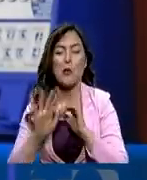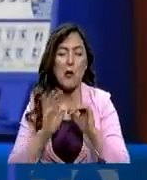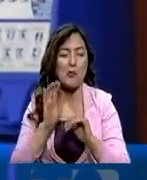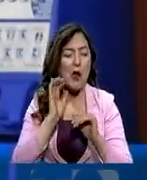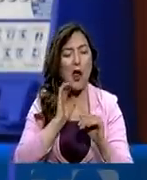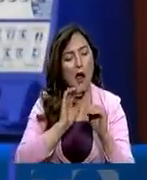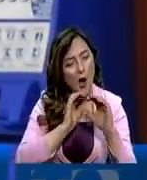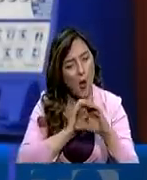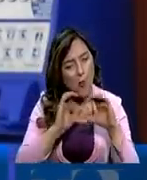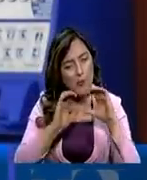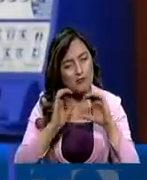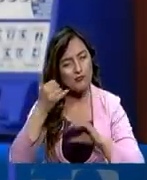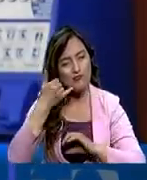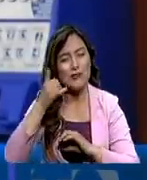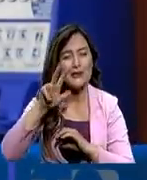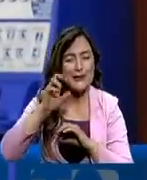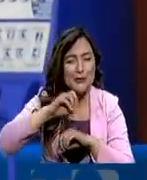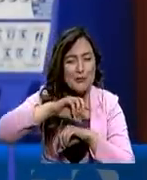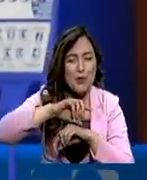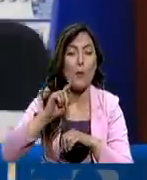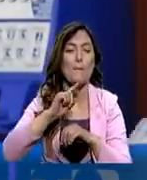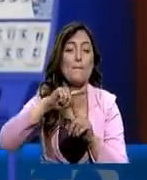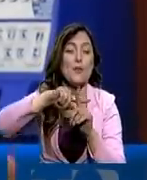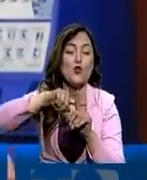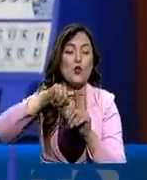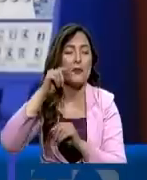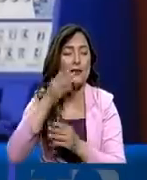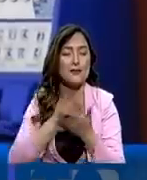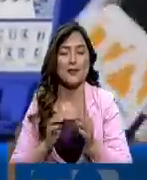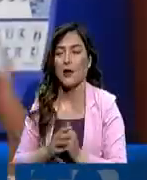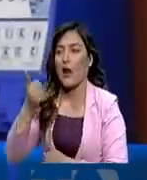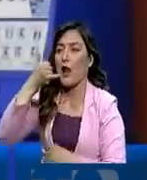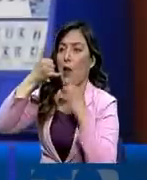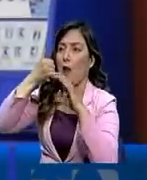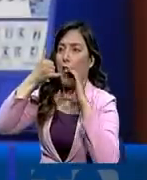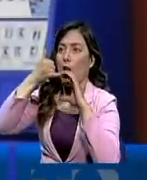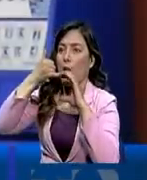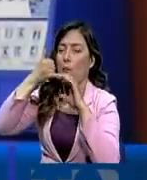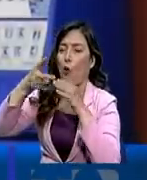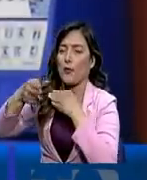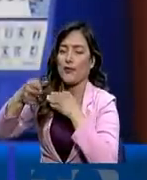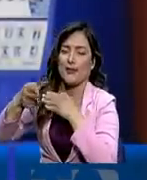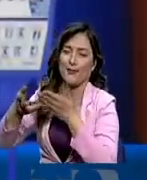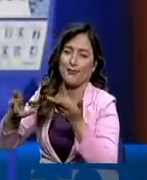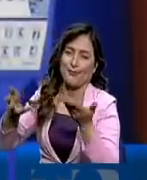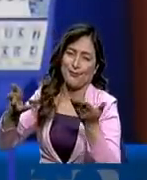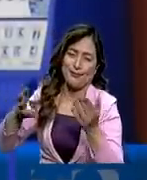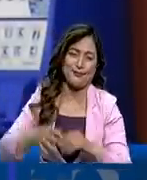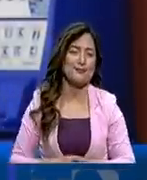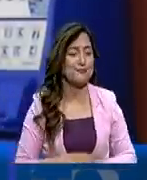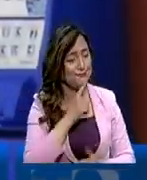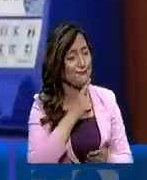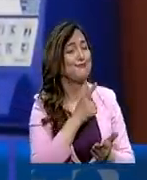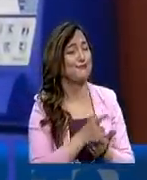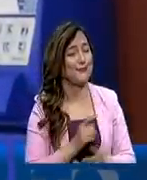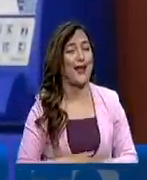minuto y llegábamos hasta ahí la comunicación. A veces quedaba en media conversación. Claro que quedaba en media conversación y a veces era justo